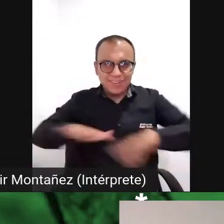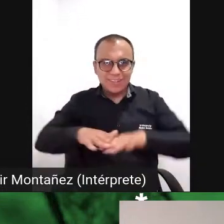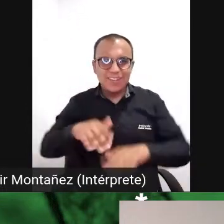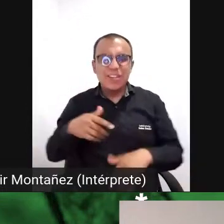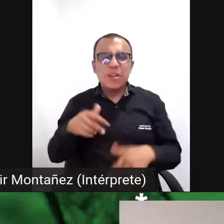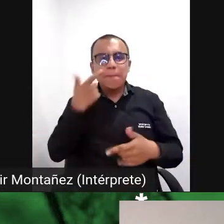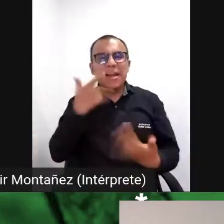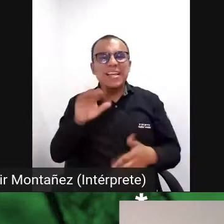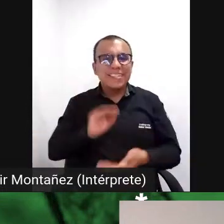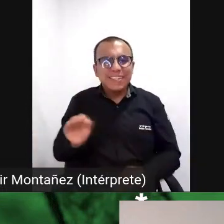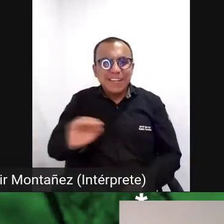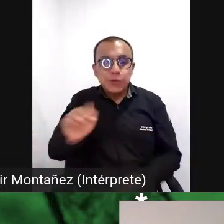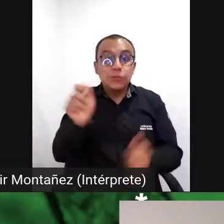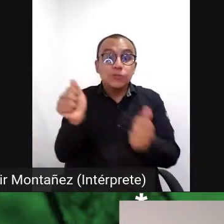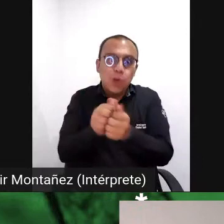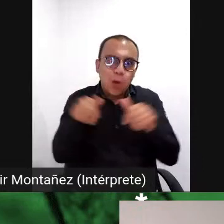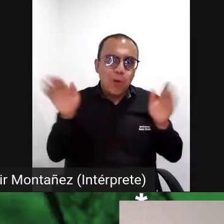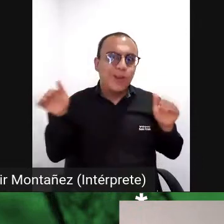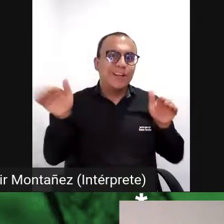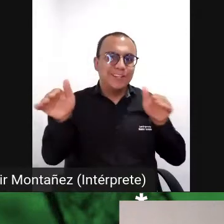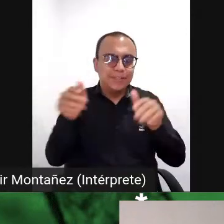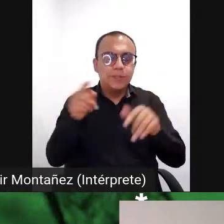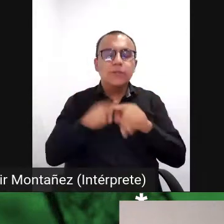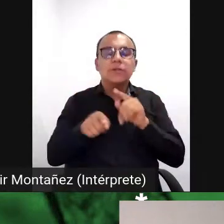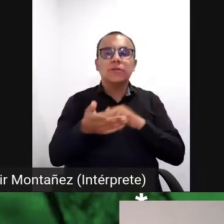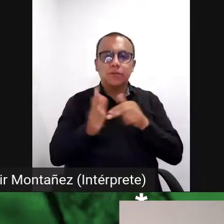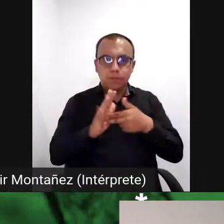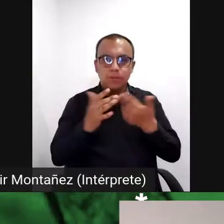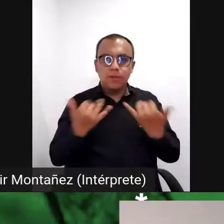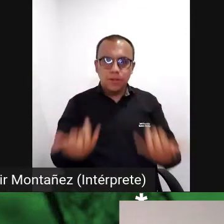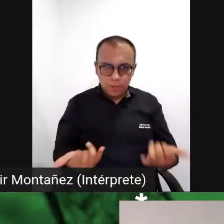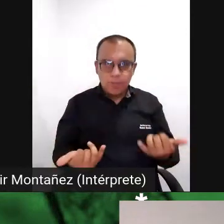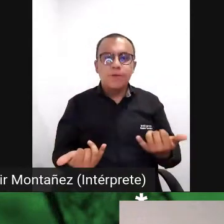y no los pusimos en el libro de puros antipáticos,